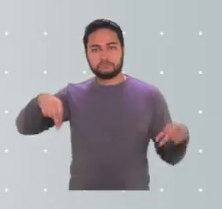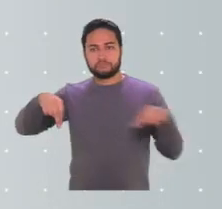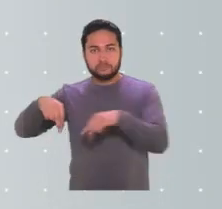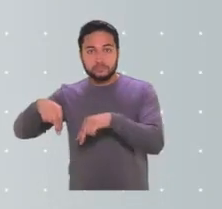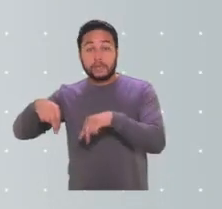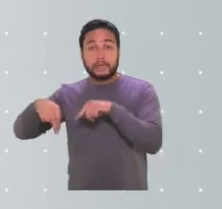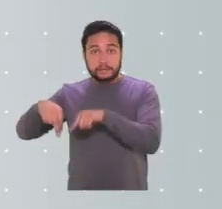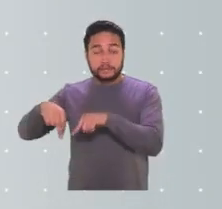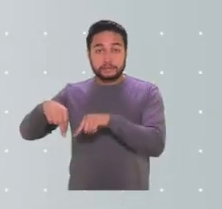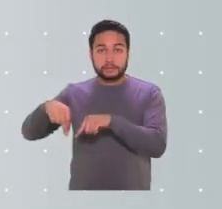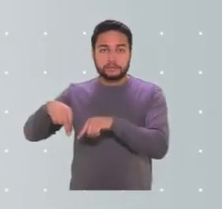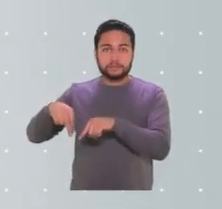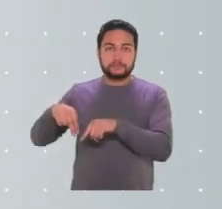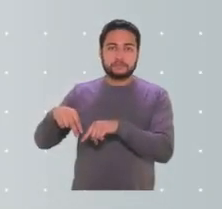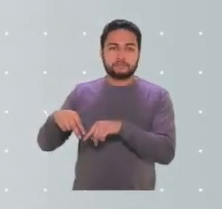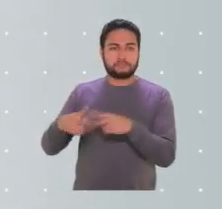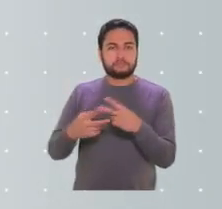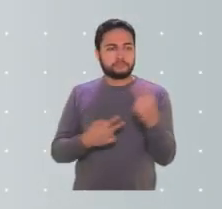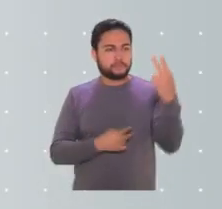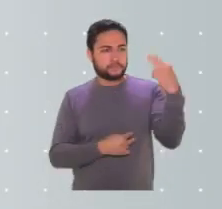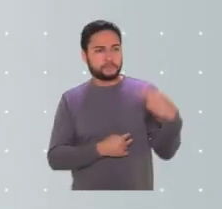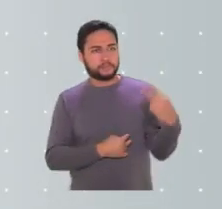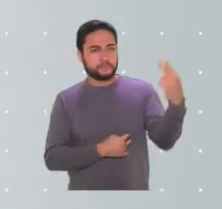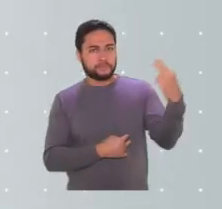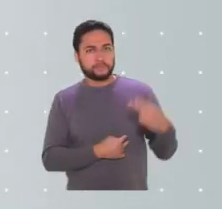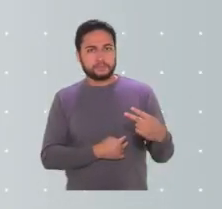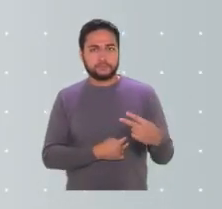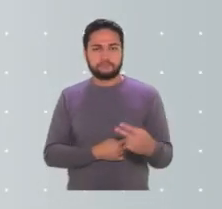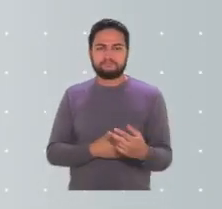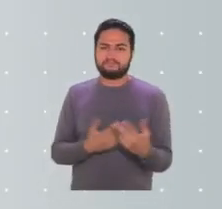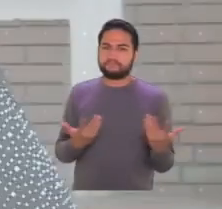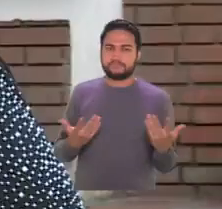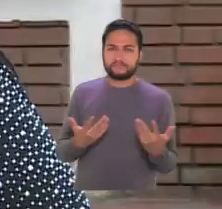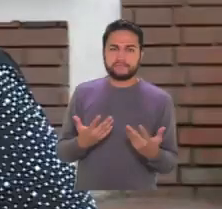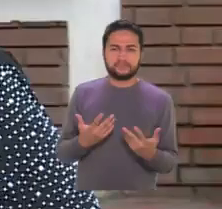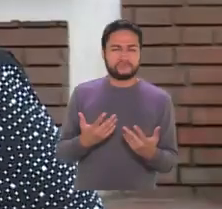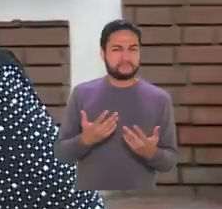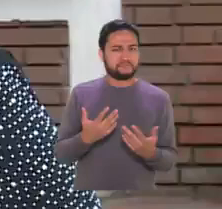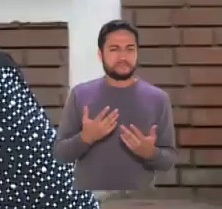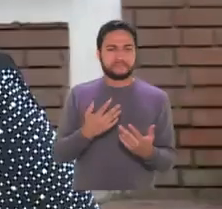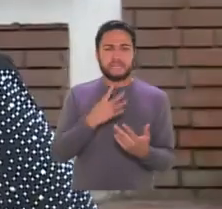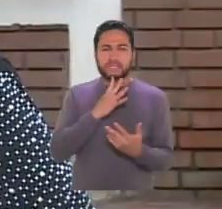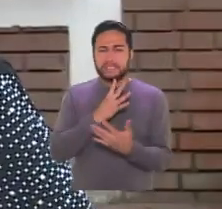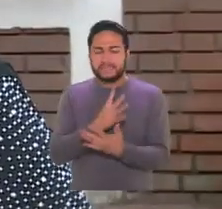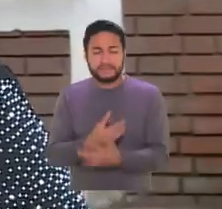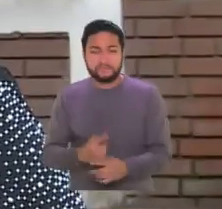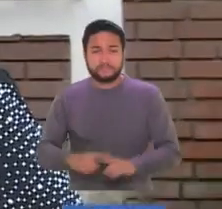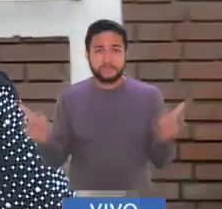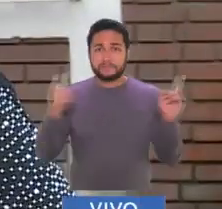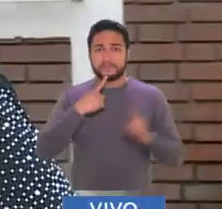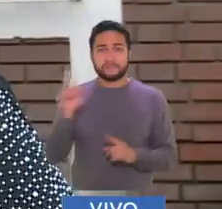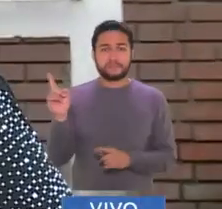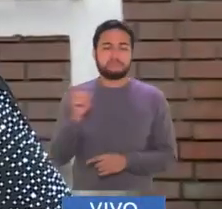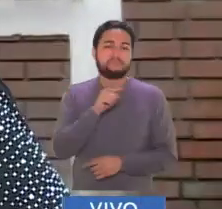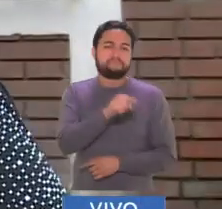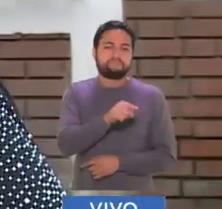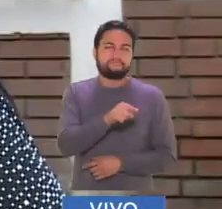Ahí se queda mirándome esta persona diciendo cosas muy incoherentes porque él